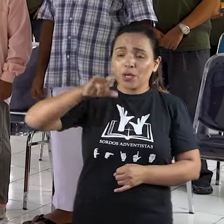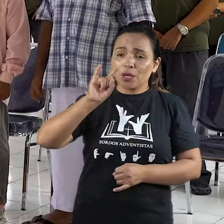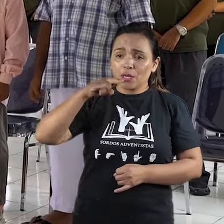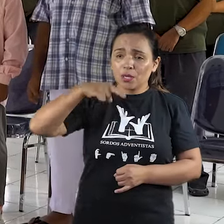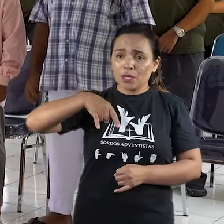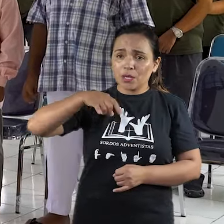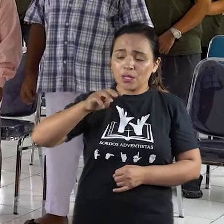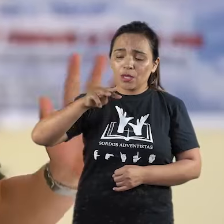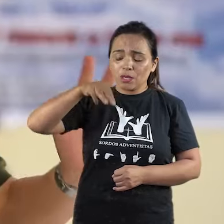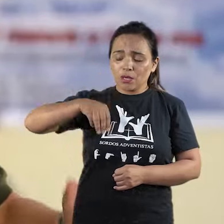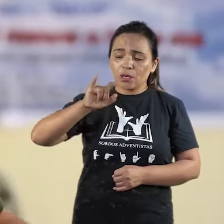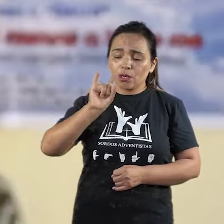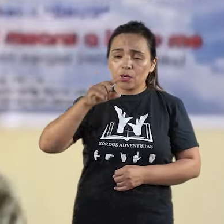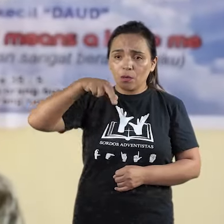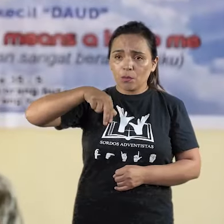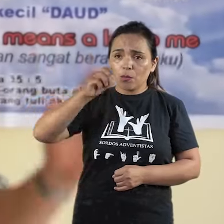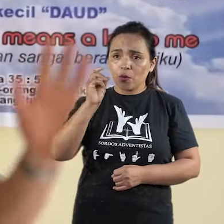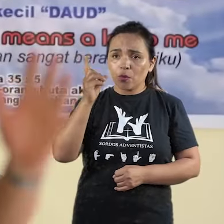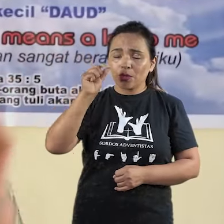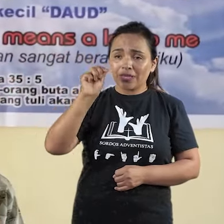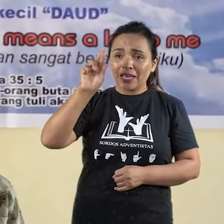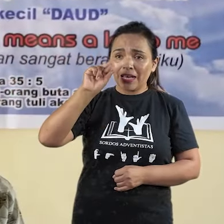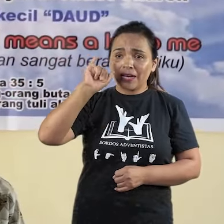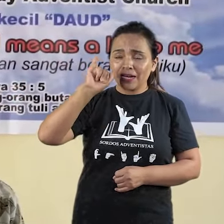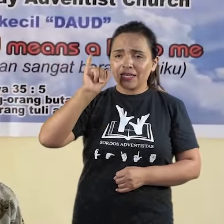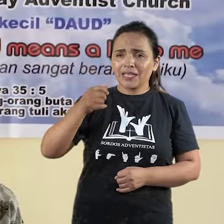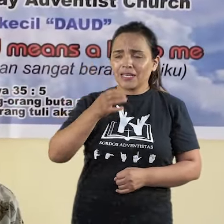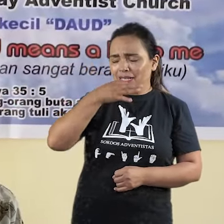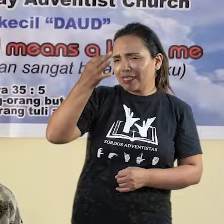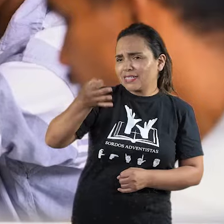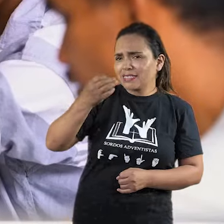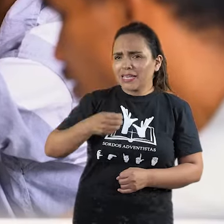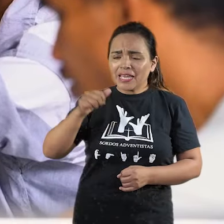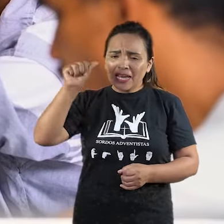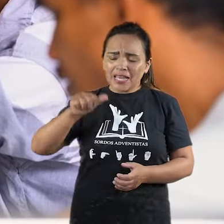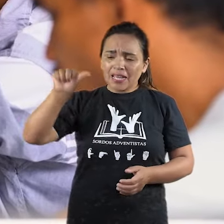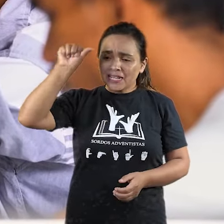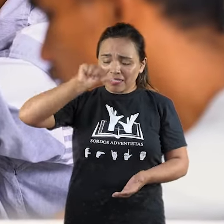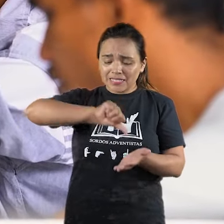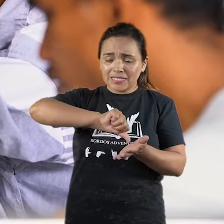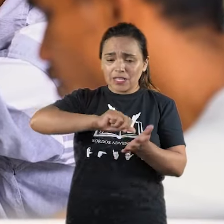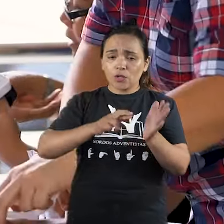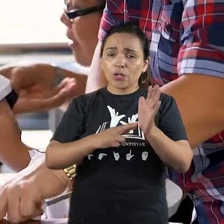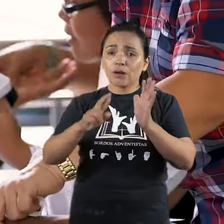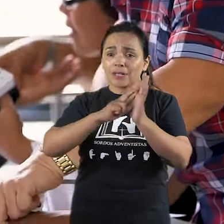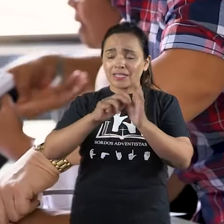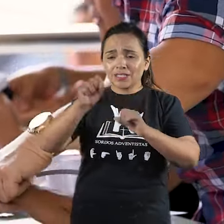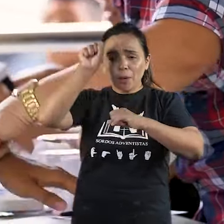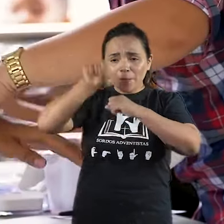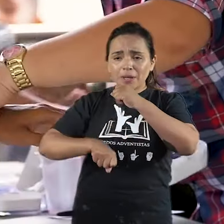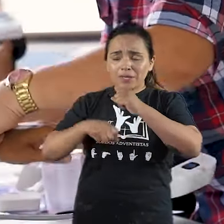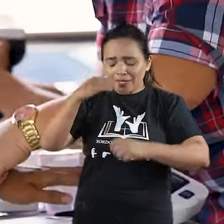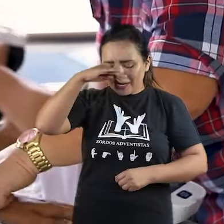alumnos cristianos. Esto creó muchas oportunidades para que Mundari y su iglesia predicaran a los estudiantes a través de